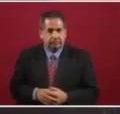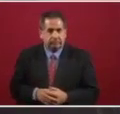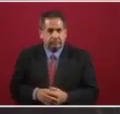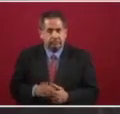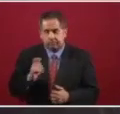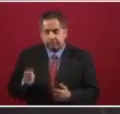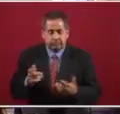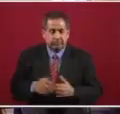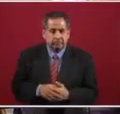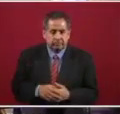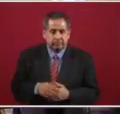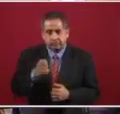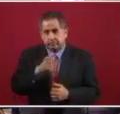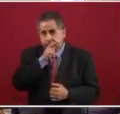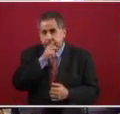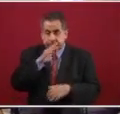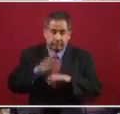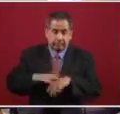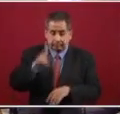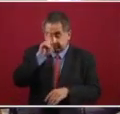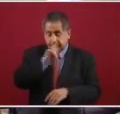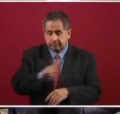y es la preocupación mayor.